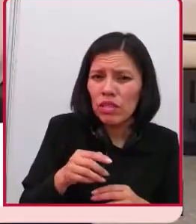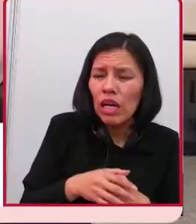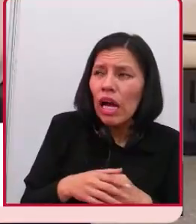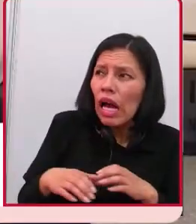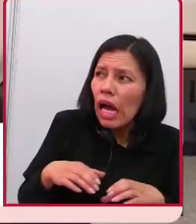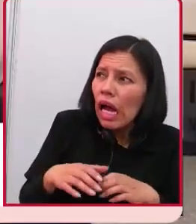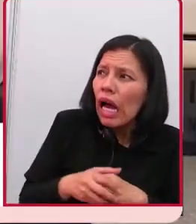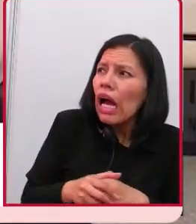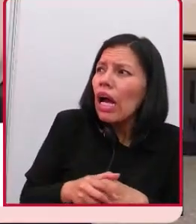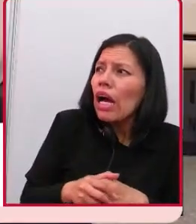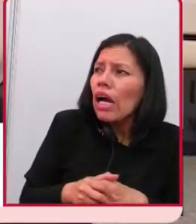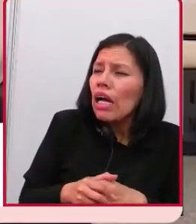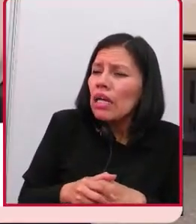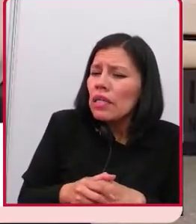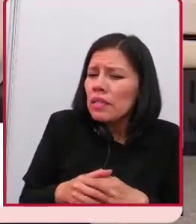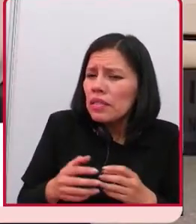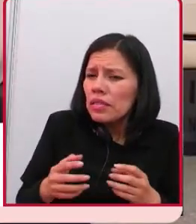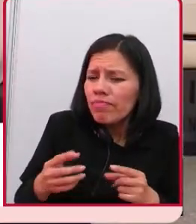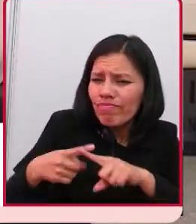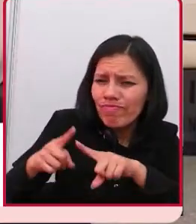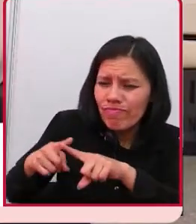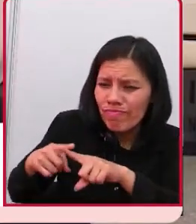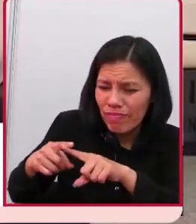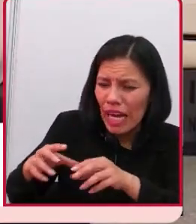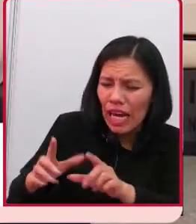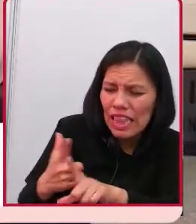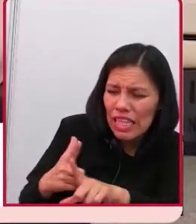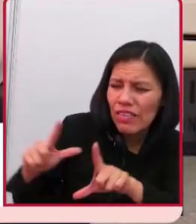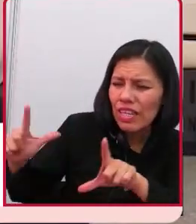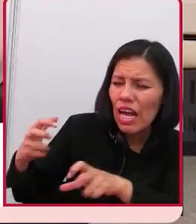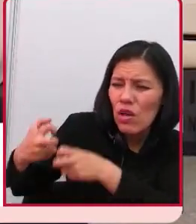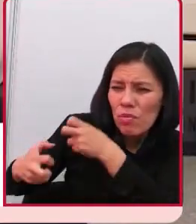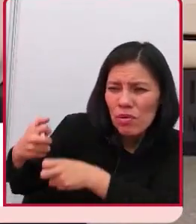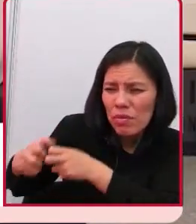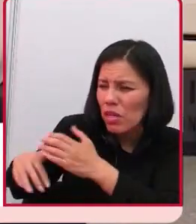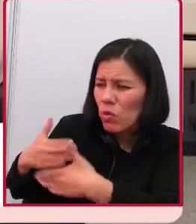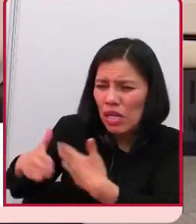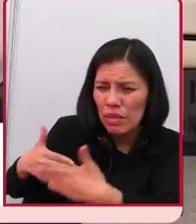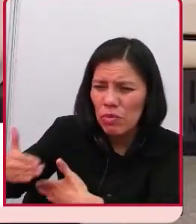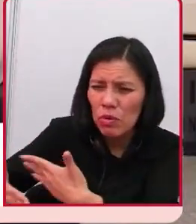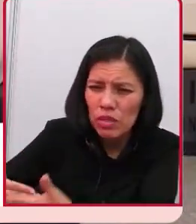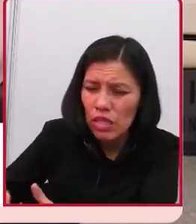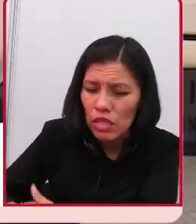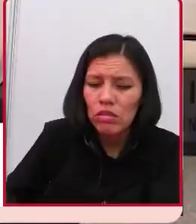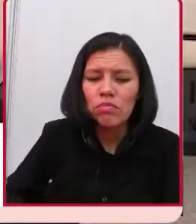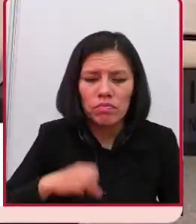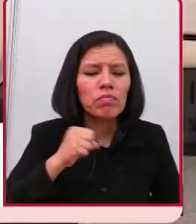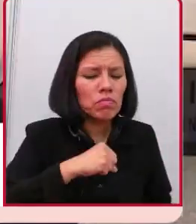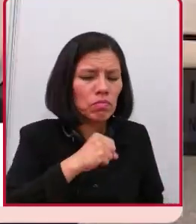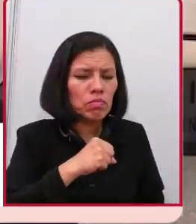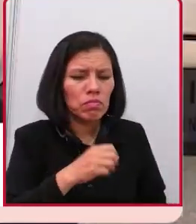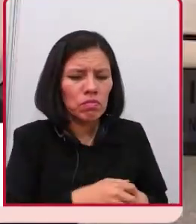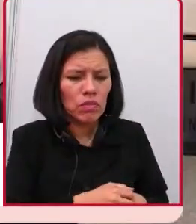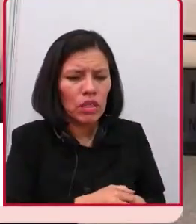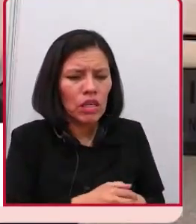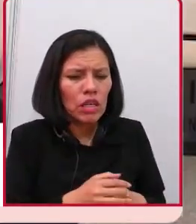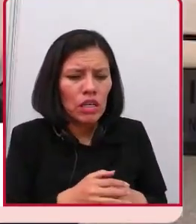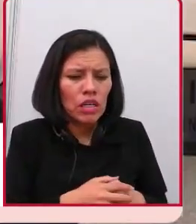identificación de los problemas que pueden tener en cualquier etapa de explotación. Claro que sí, claro que sí.